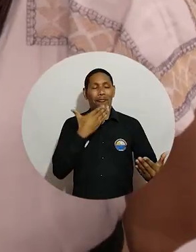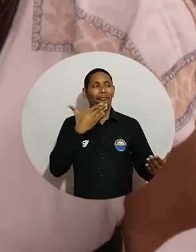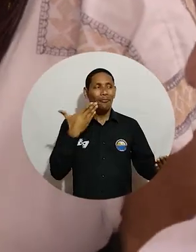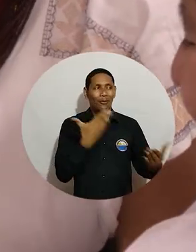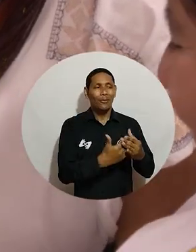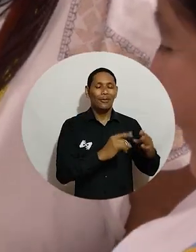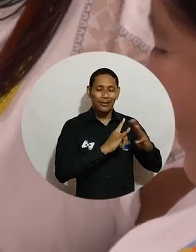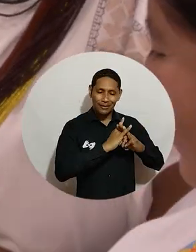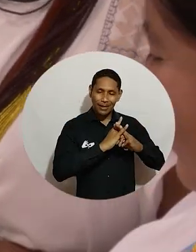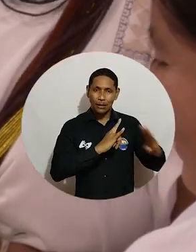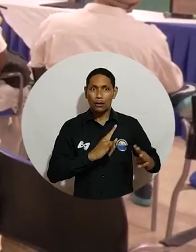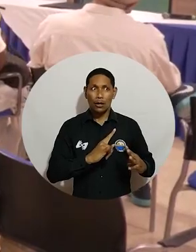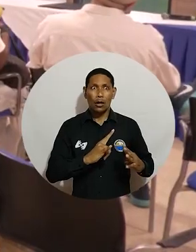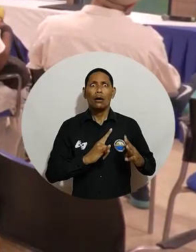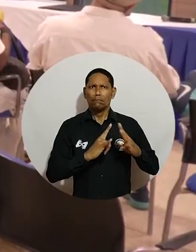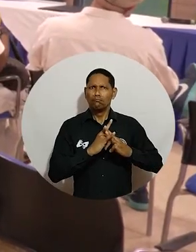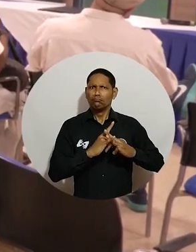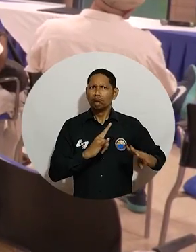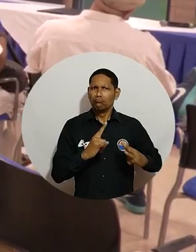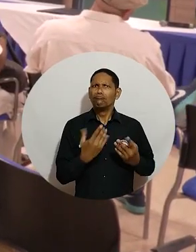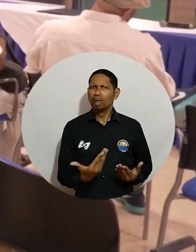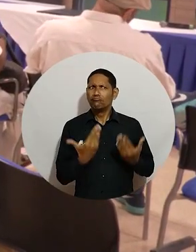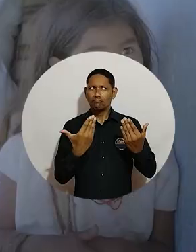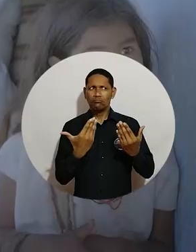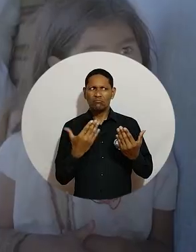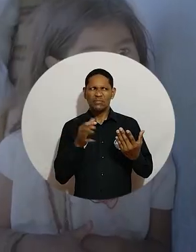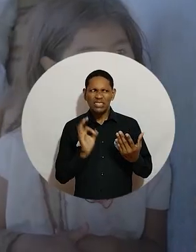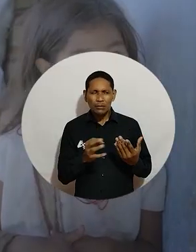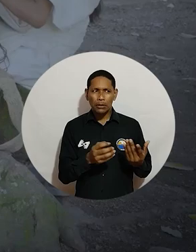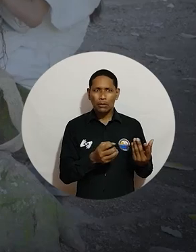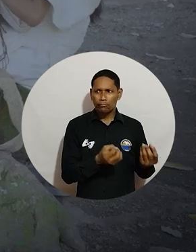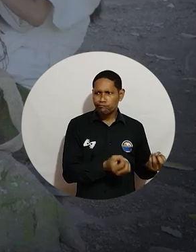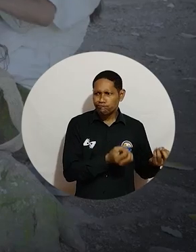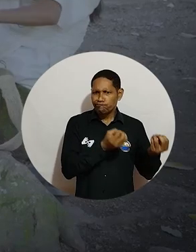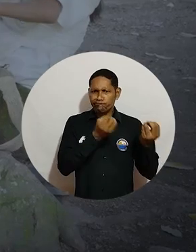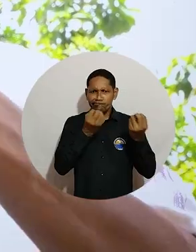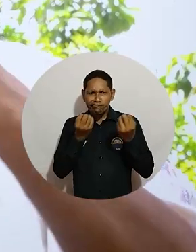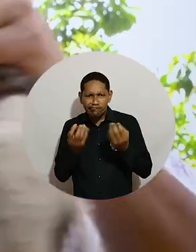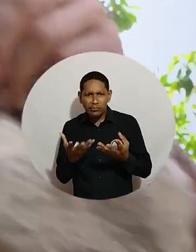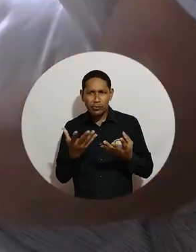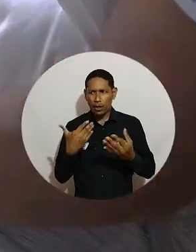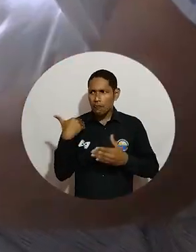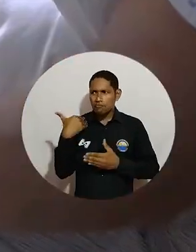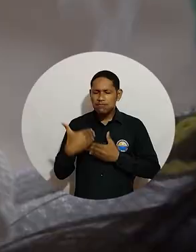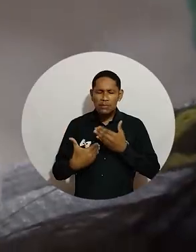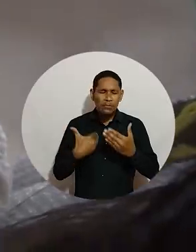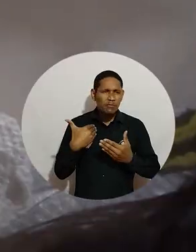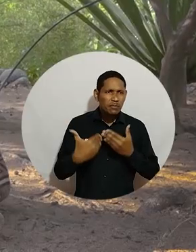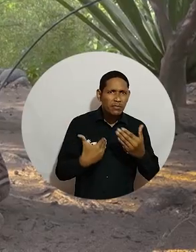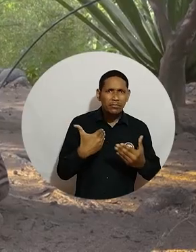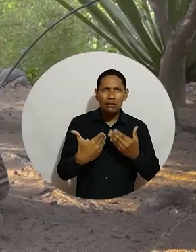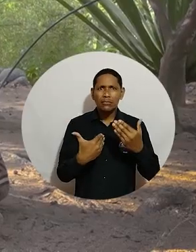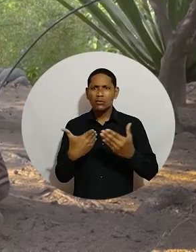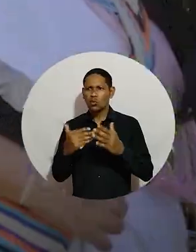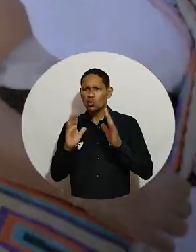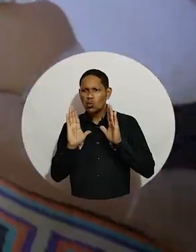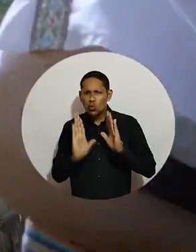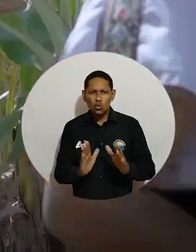Estoy muy agradecida con la Universidad Magdalena. La Universidad Magdalena es una de las universidades que ha hecho una gran apuesta y tiene un gran